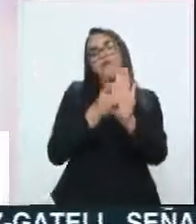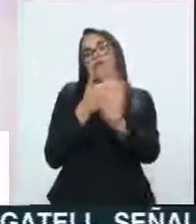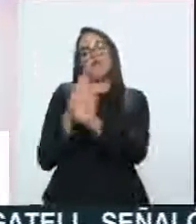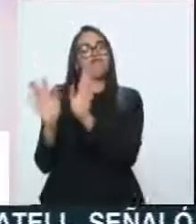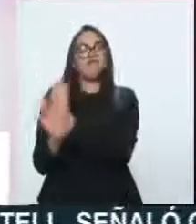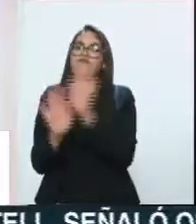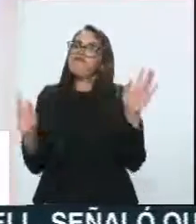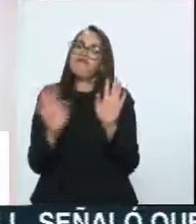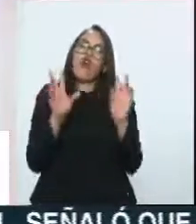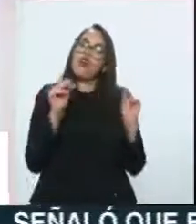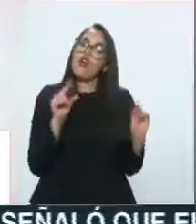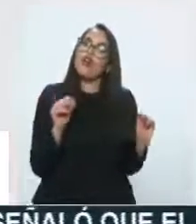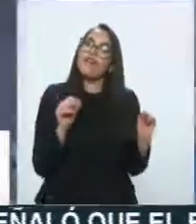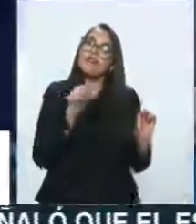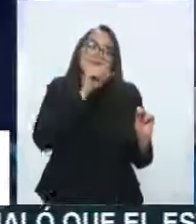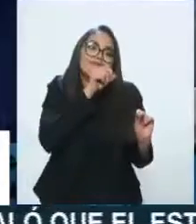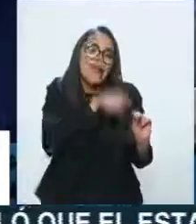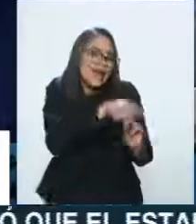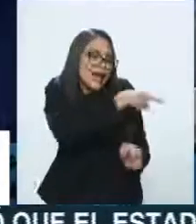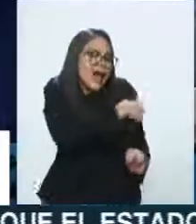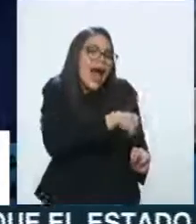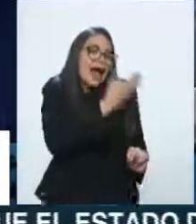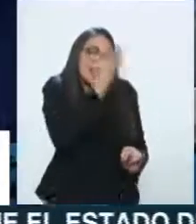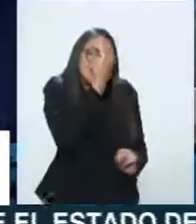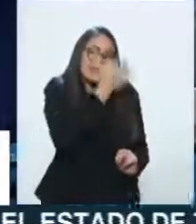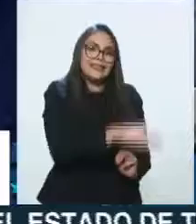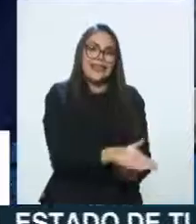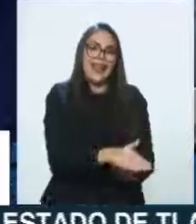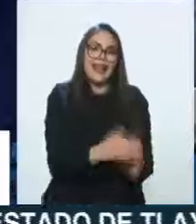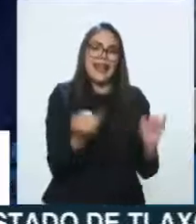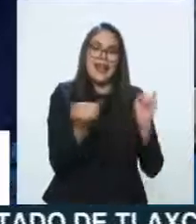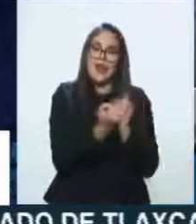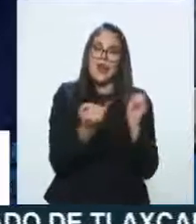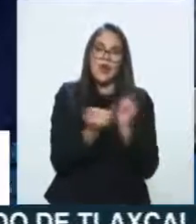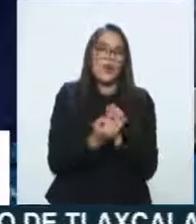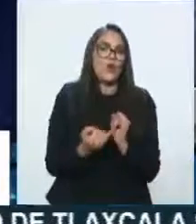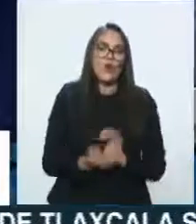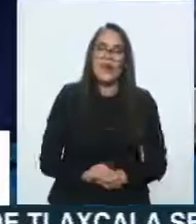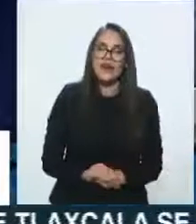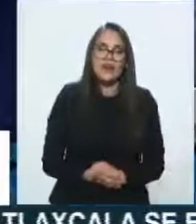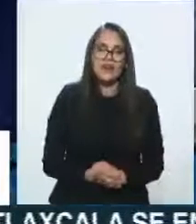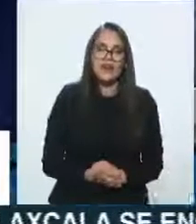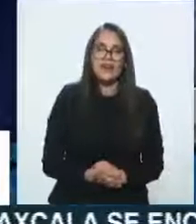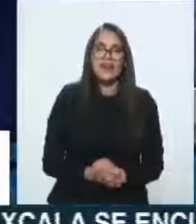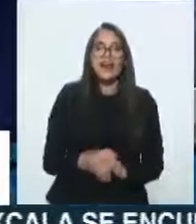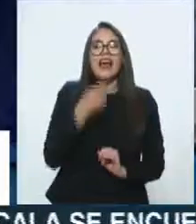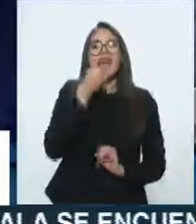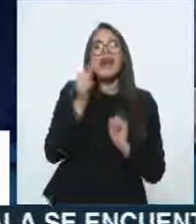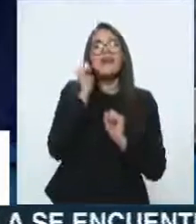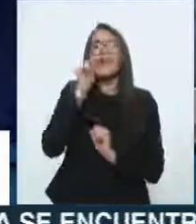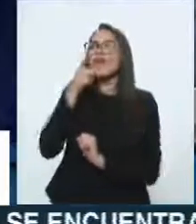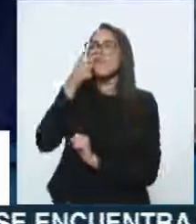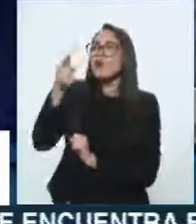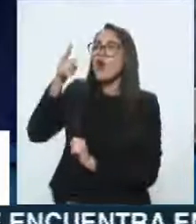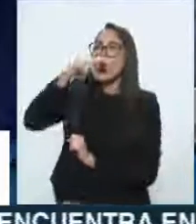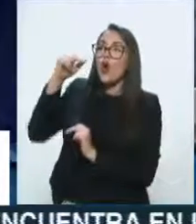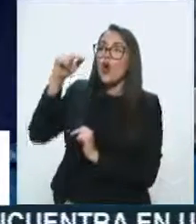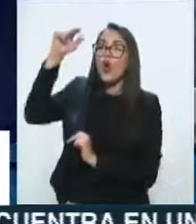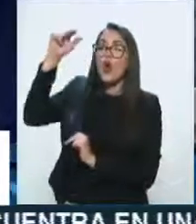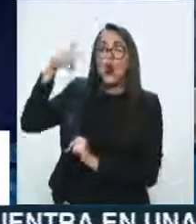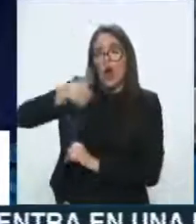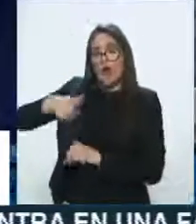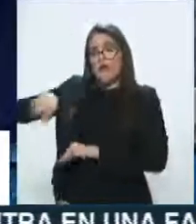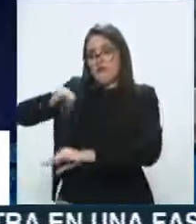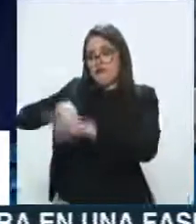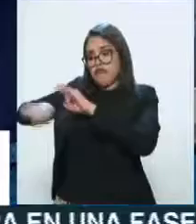estados. Es la misma, el mismo argumento mítico, ¿no?, del norte, que dice, no, nosotros sí trabajamos y el sur no